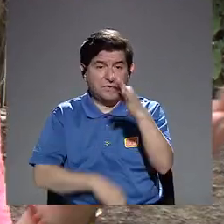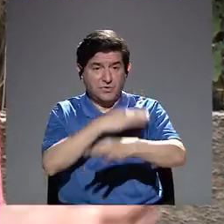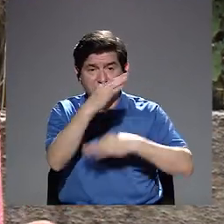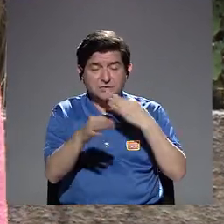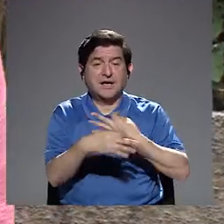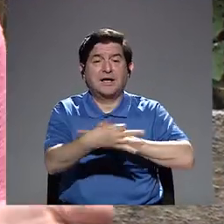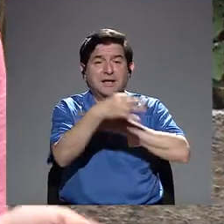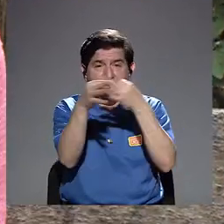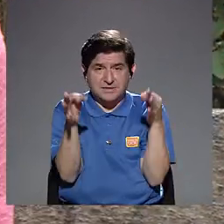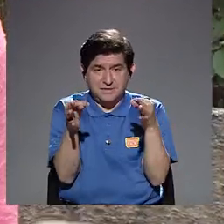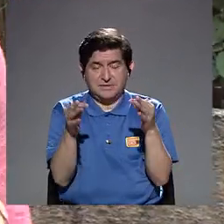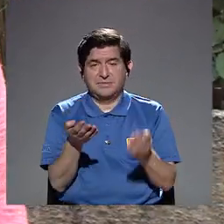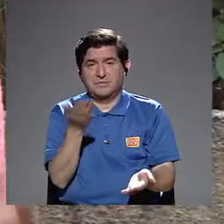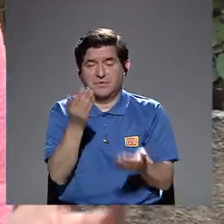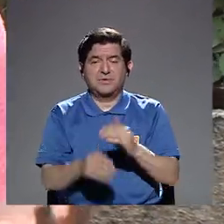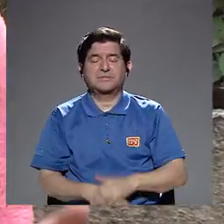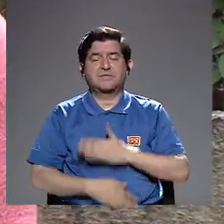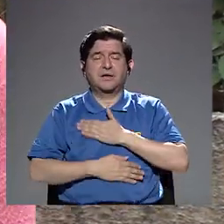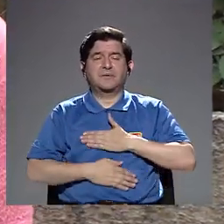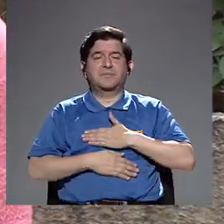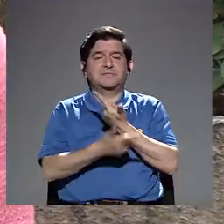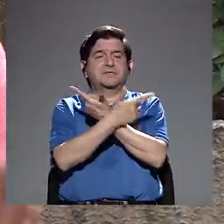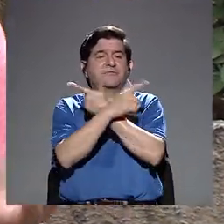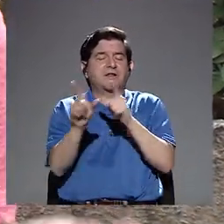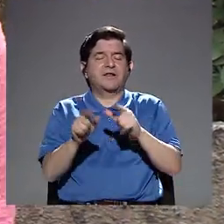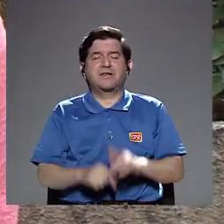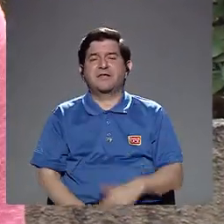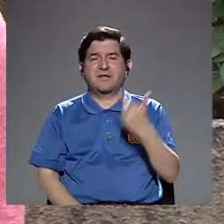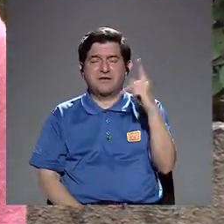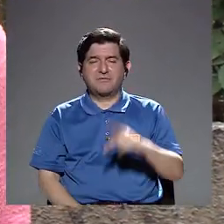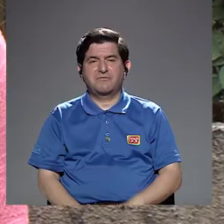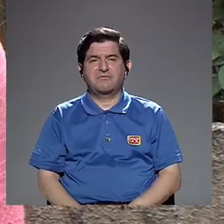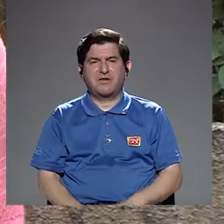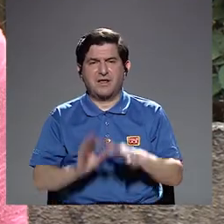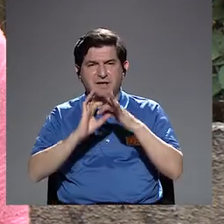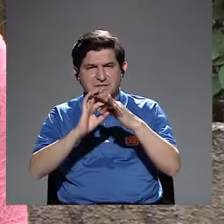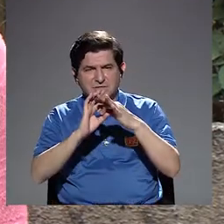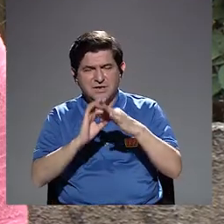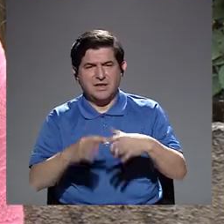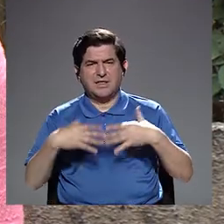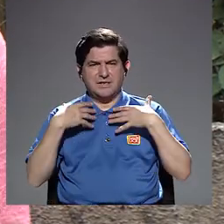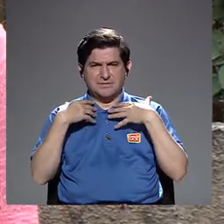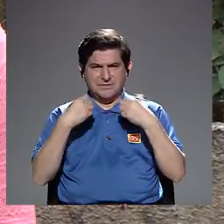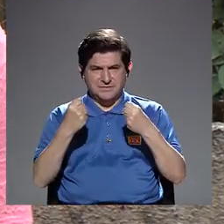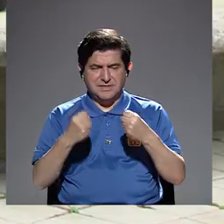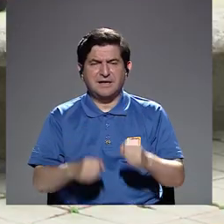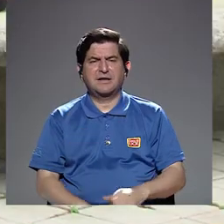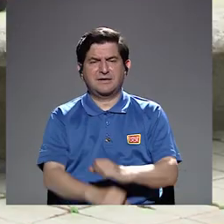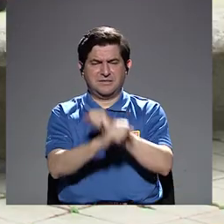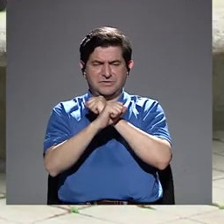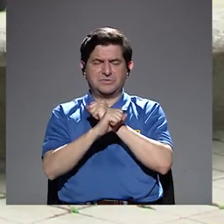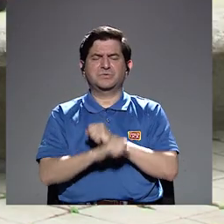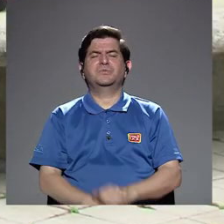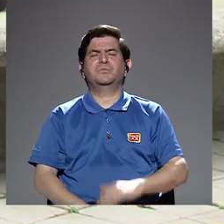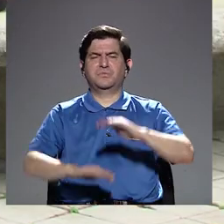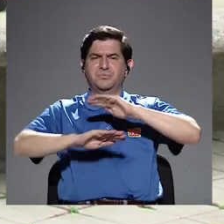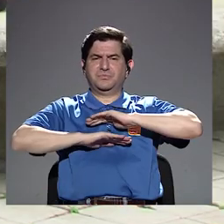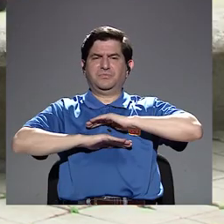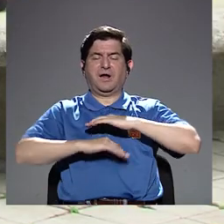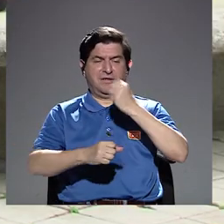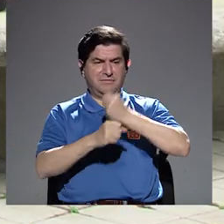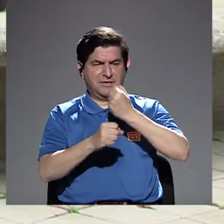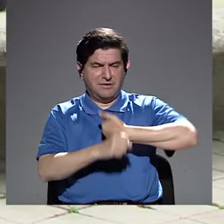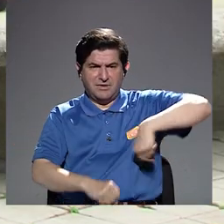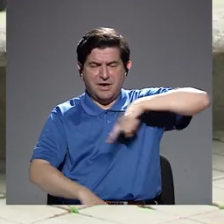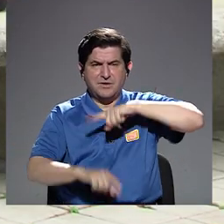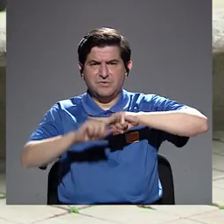tipos de talleres, taller placer libre de riesgos, sexualidad sana, segura, satisfactoria. Entonces, hemos ido trabajando